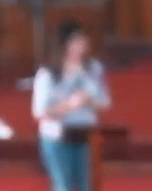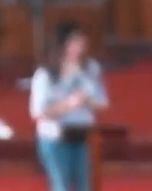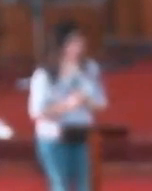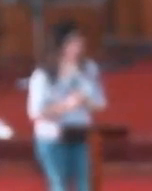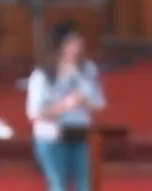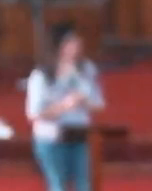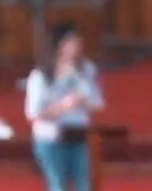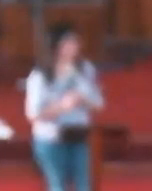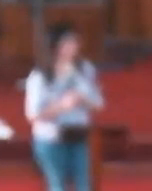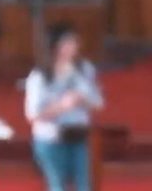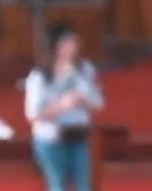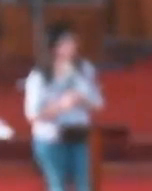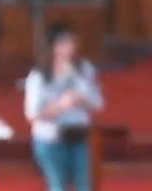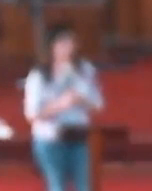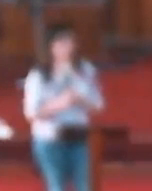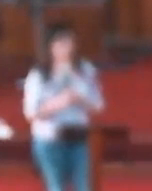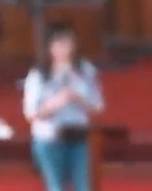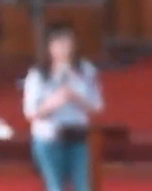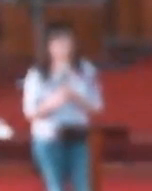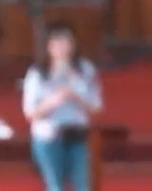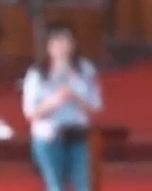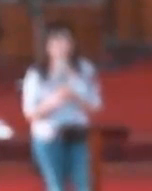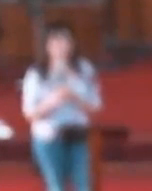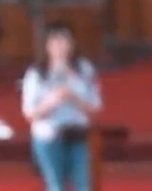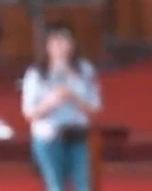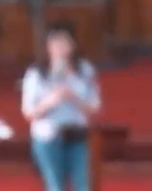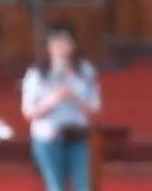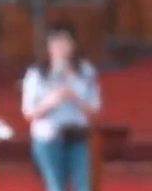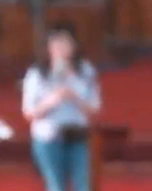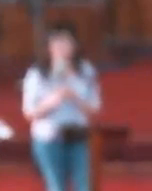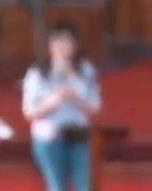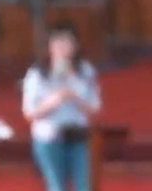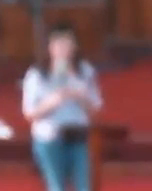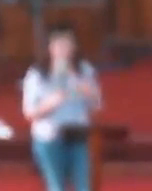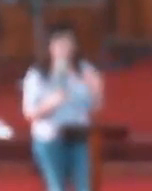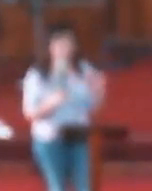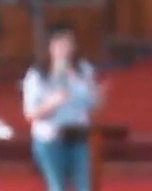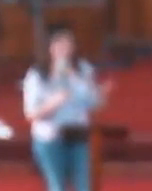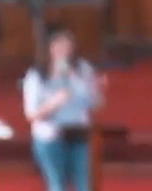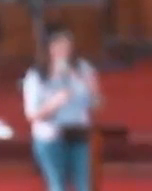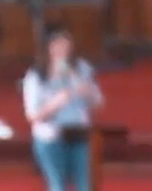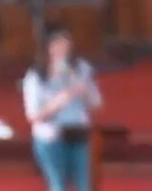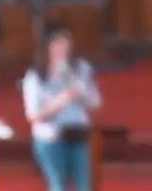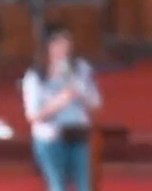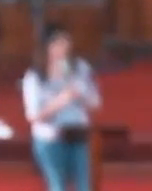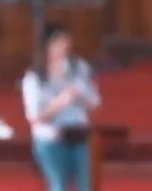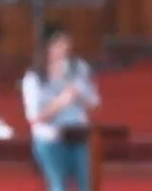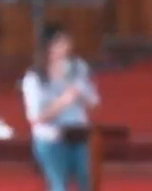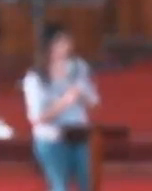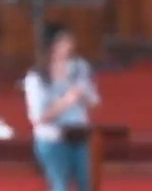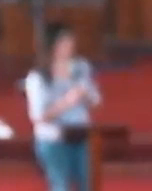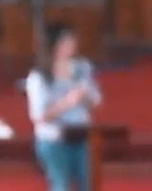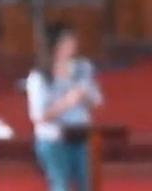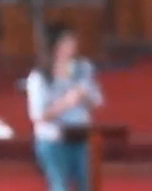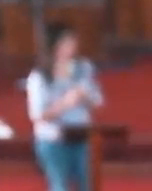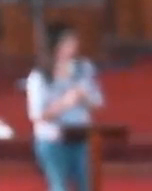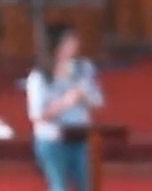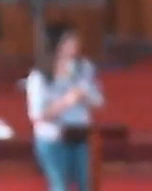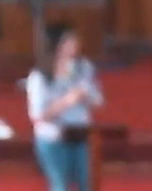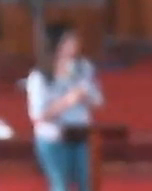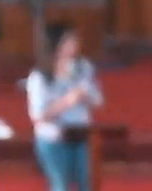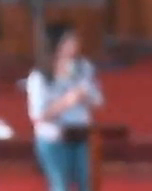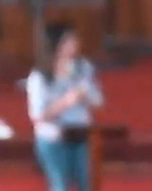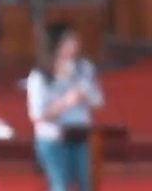puedo simplemente asumir que yo las hago también. So everything that God does, should I assume that I can do them as well?